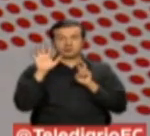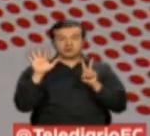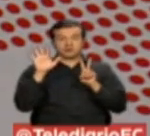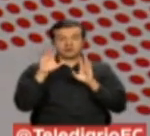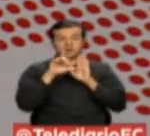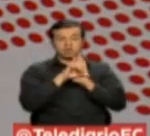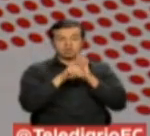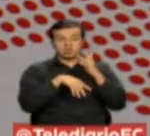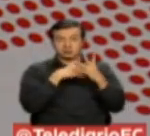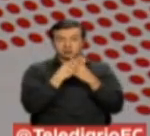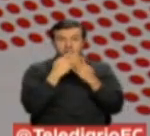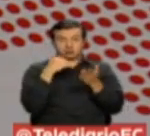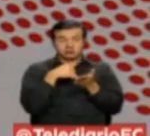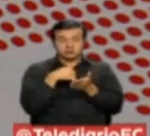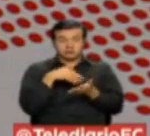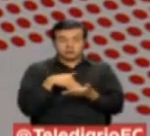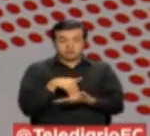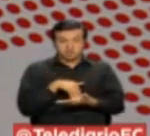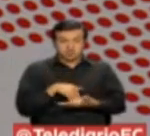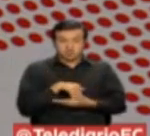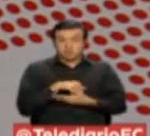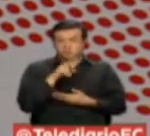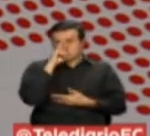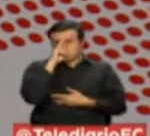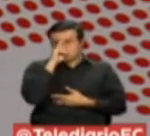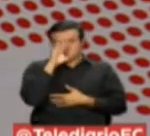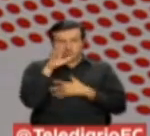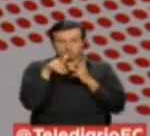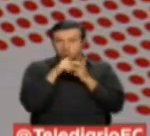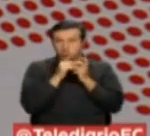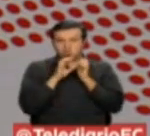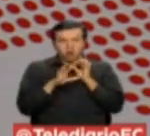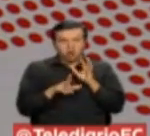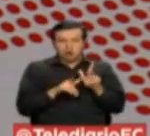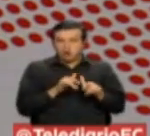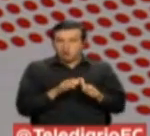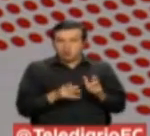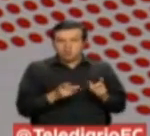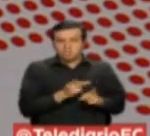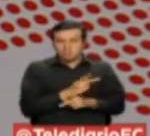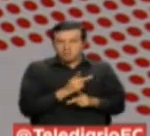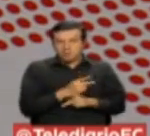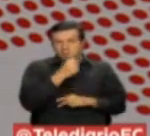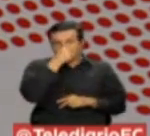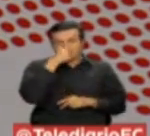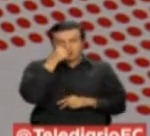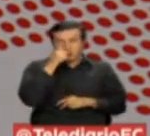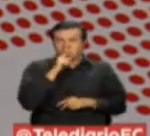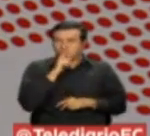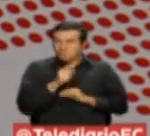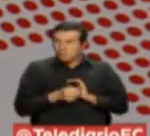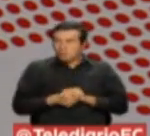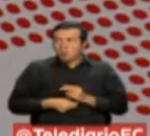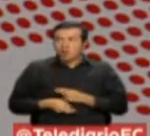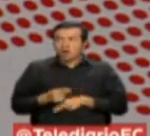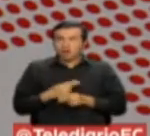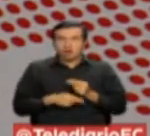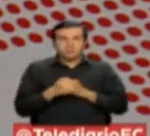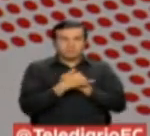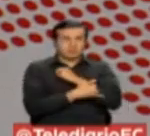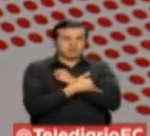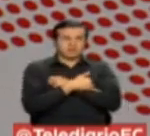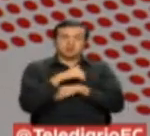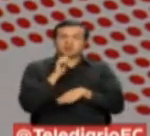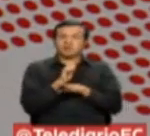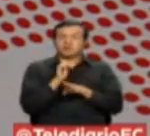Aprovechándose de la débil institucionalidad y de los tentáculos que tiene las actividades ilícitas como el narcotráfico, evidentemente países como el